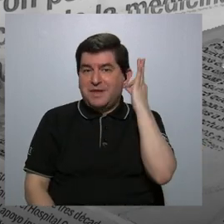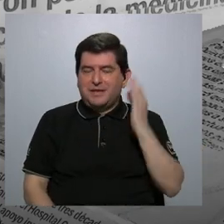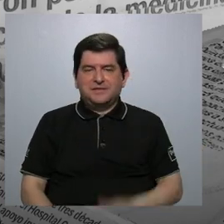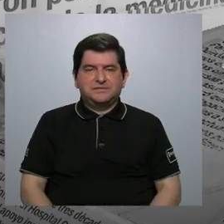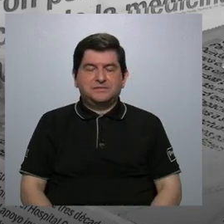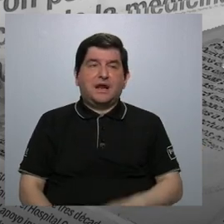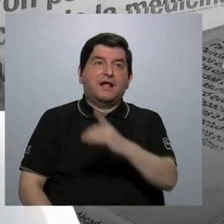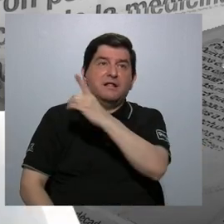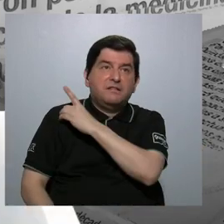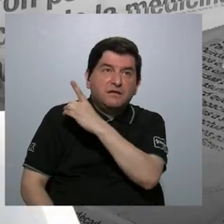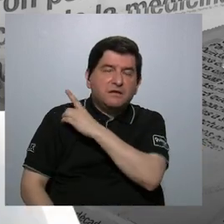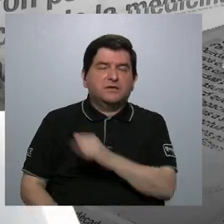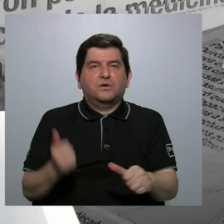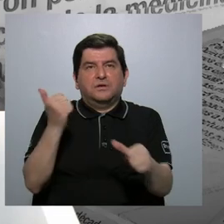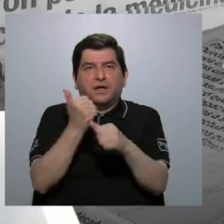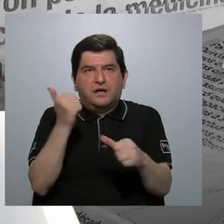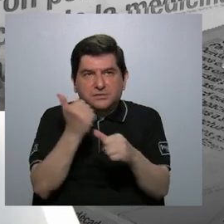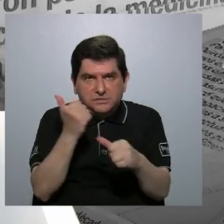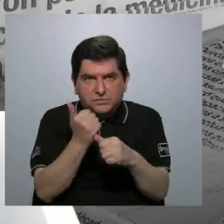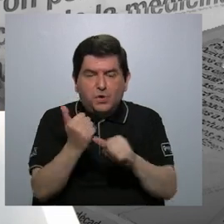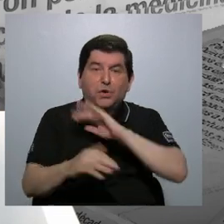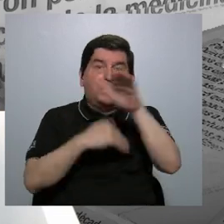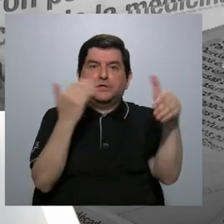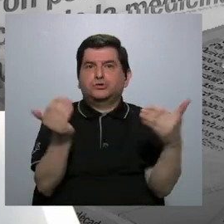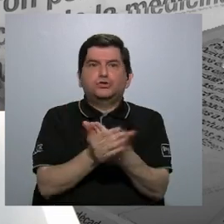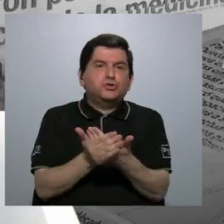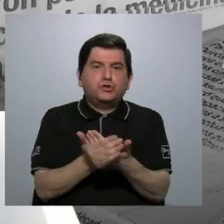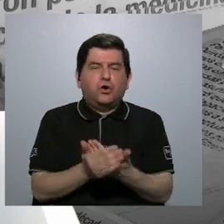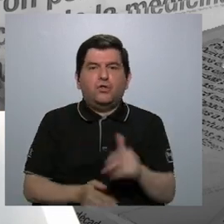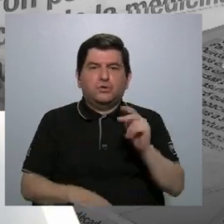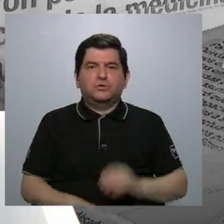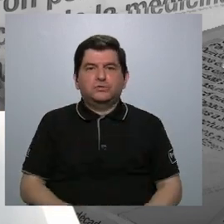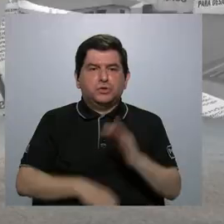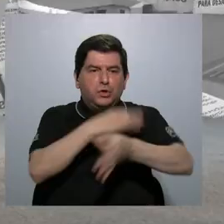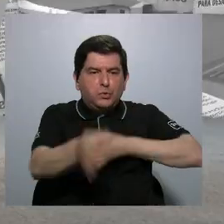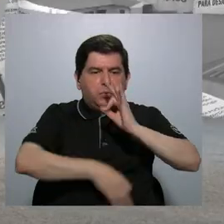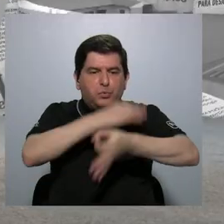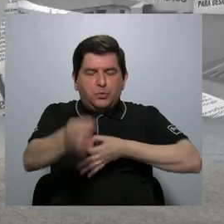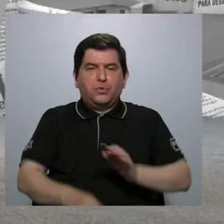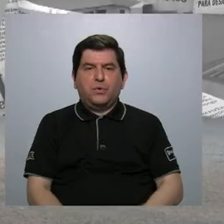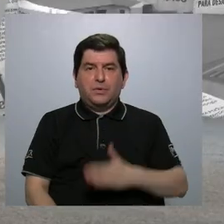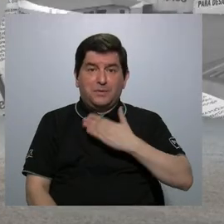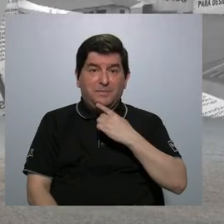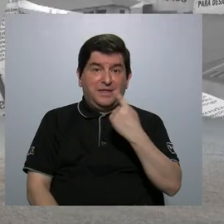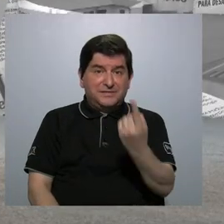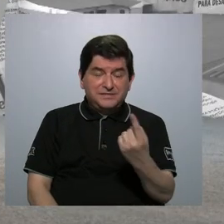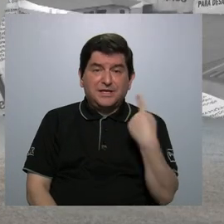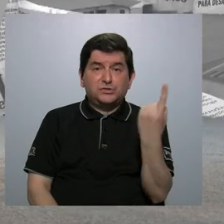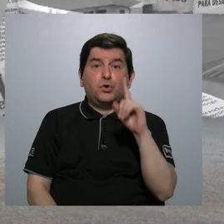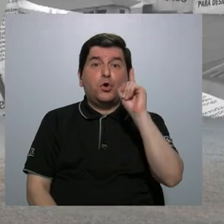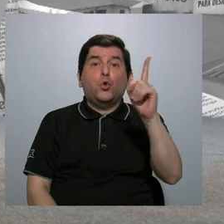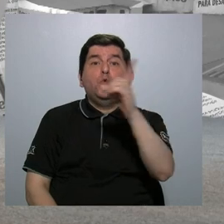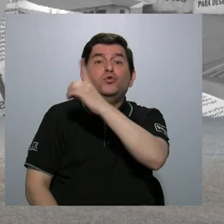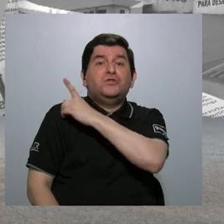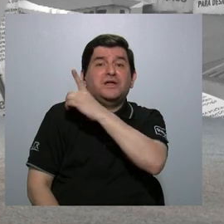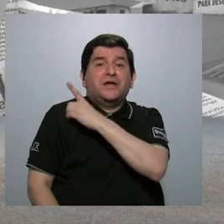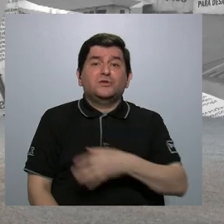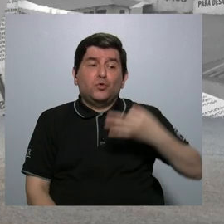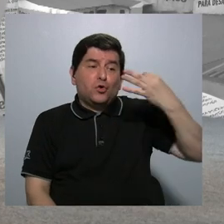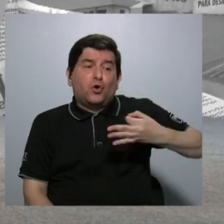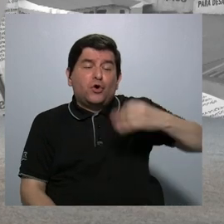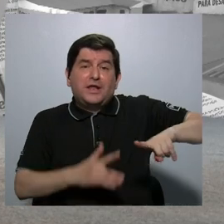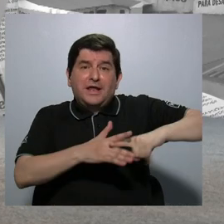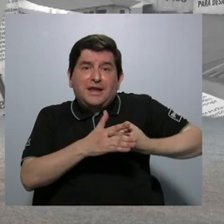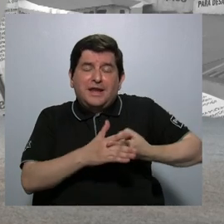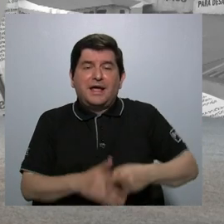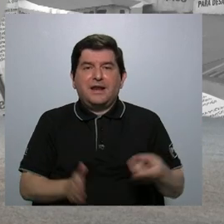los directores, los asesores, o sea, todos han rotado. De hecho, un día estos me daban el dato que solo queda como un director de los originales que